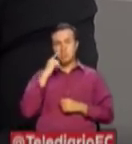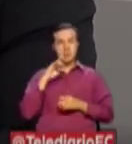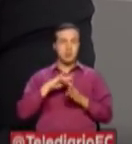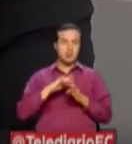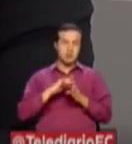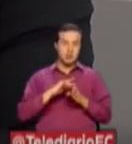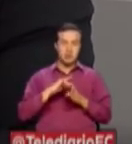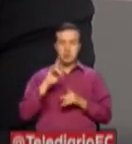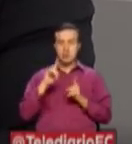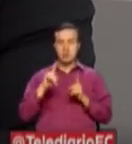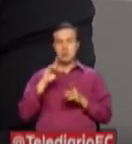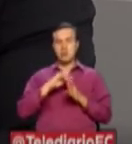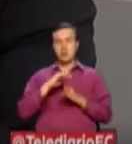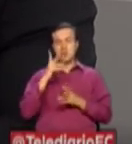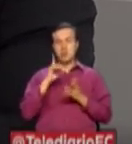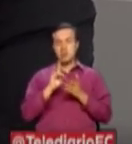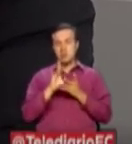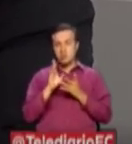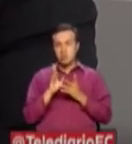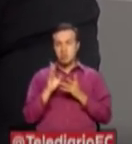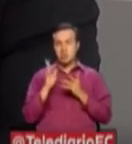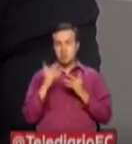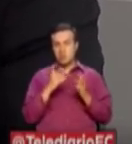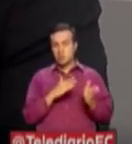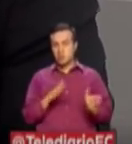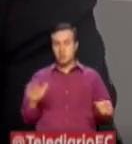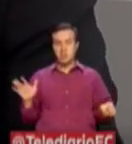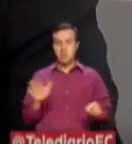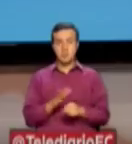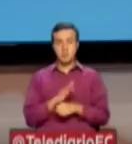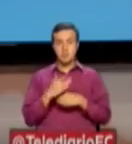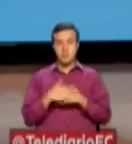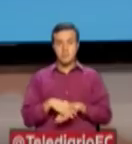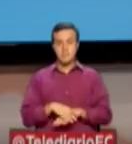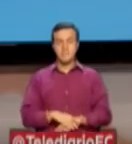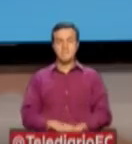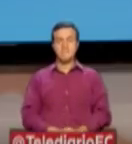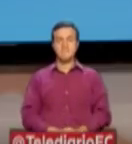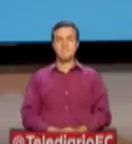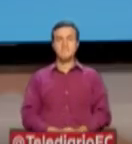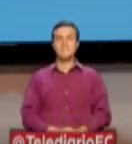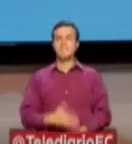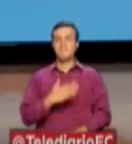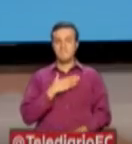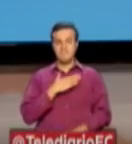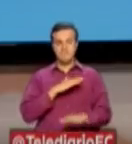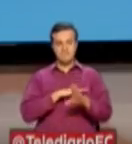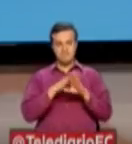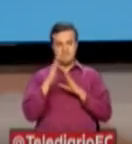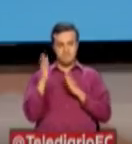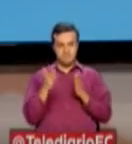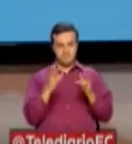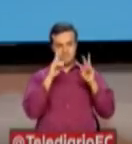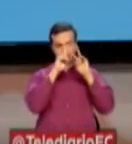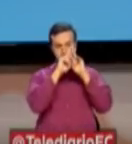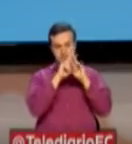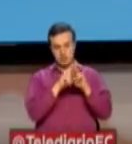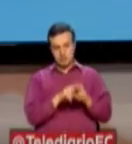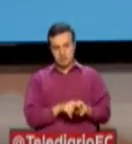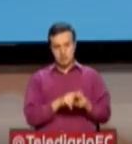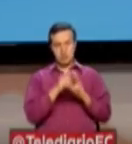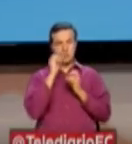en caso de su destitución ha calado este argumento bueno yo le invitaría eduardo a que usted revisara una